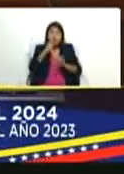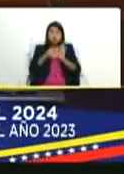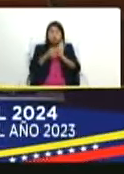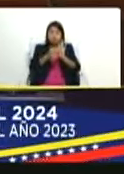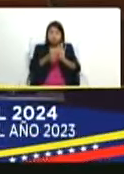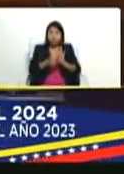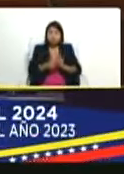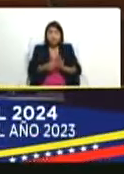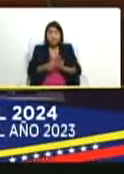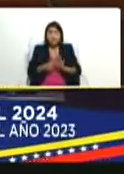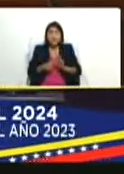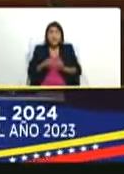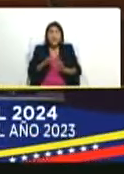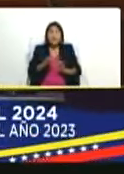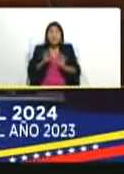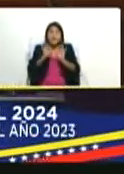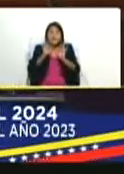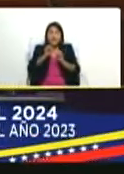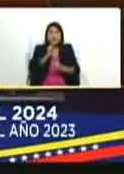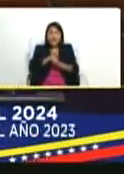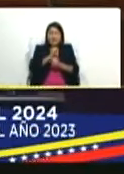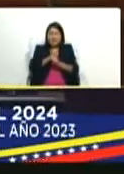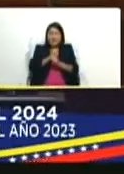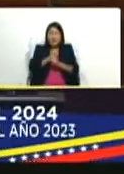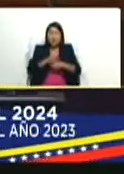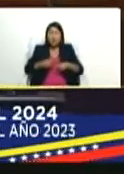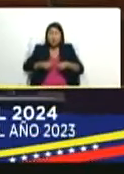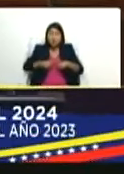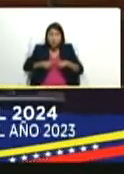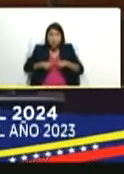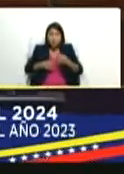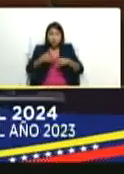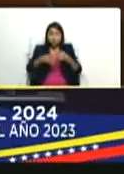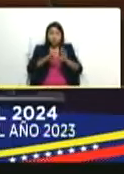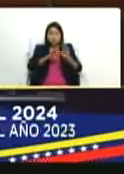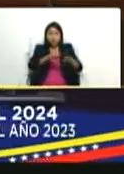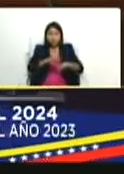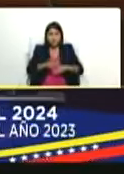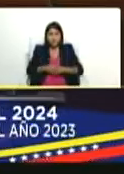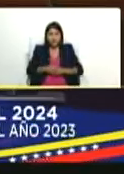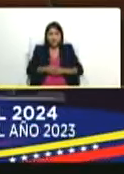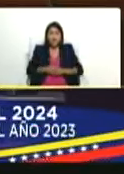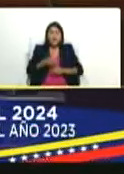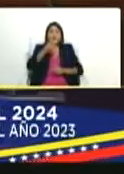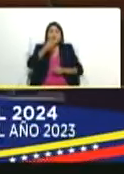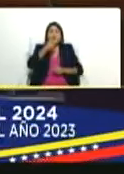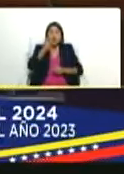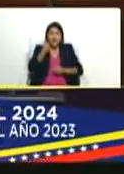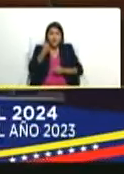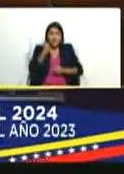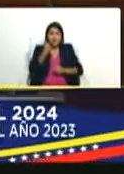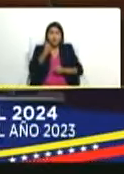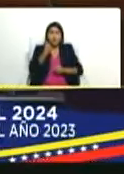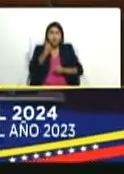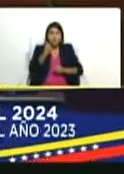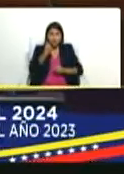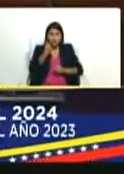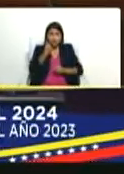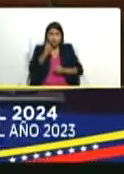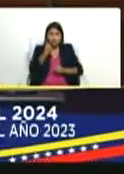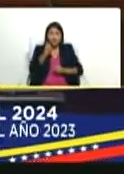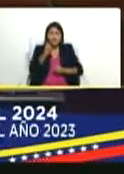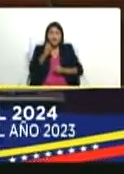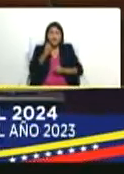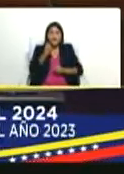un especial trabajo con mucho amor y esmero para coadyuvar en el el mejoramiento continuo y